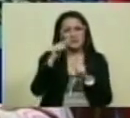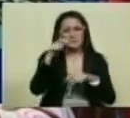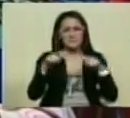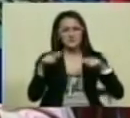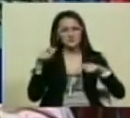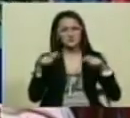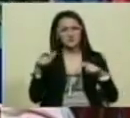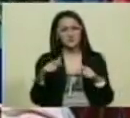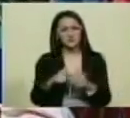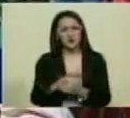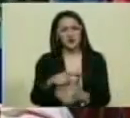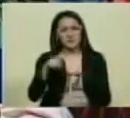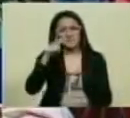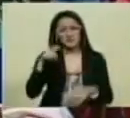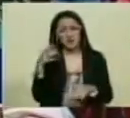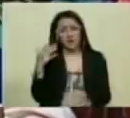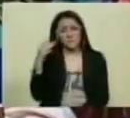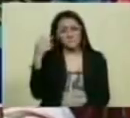sentían